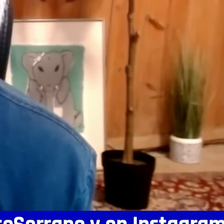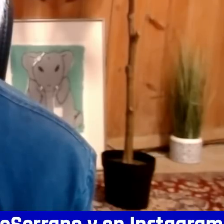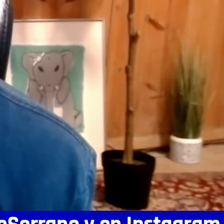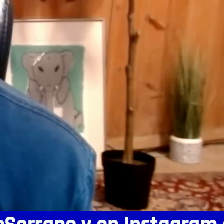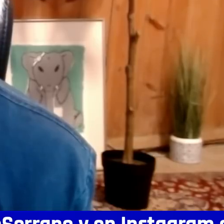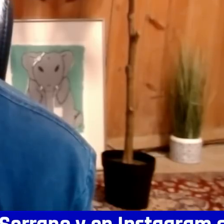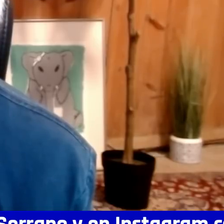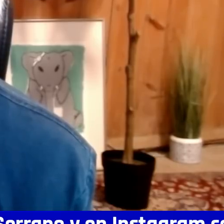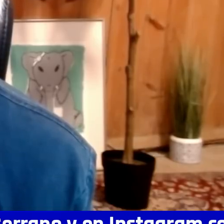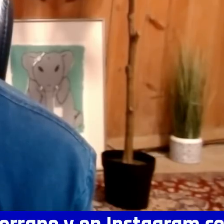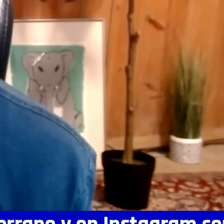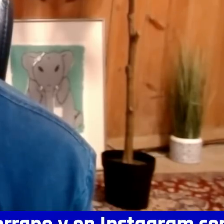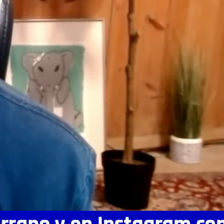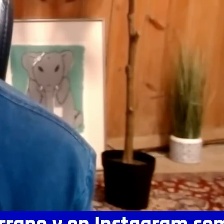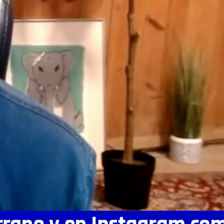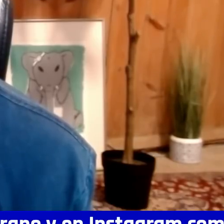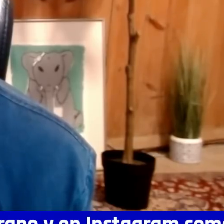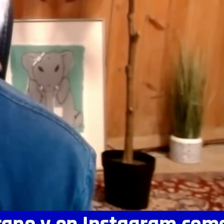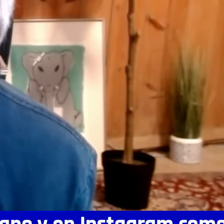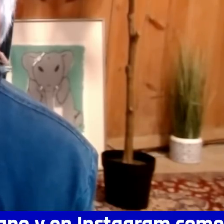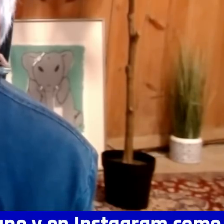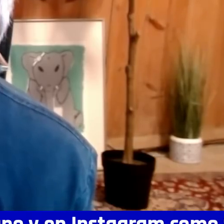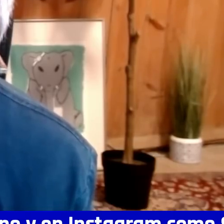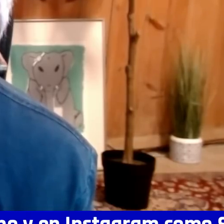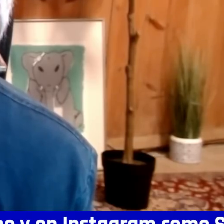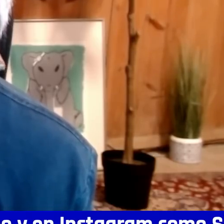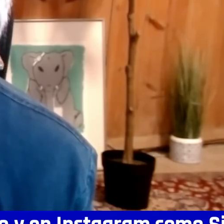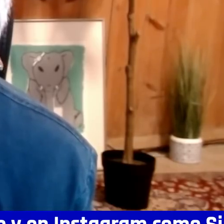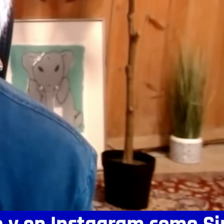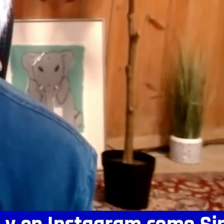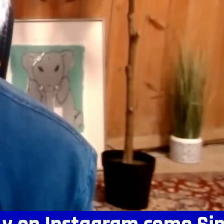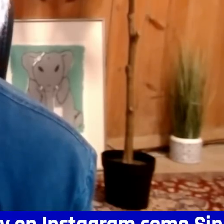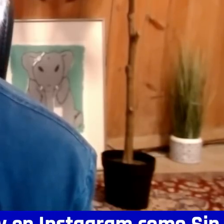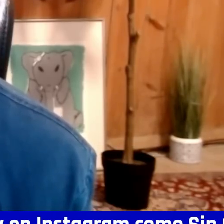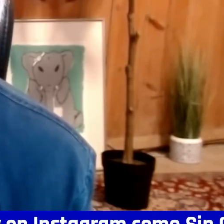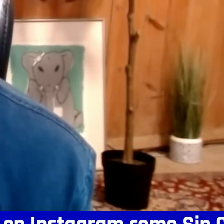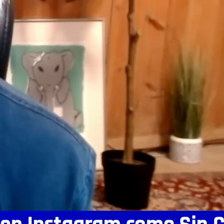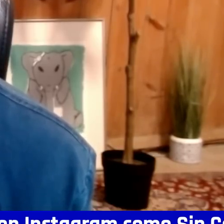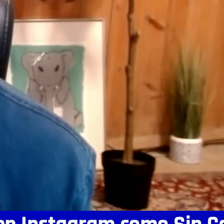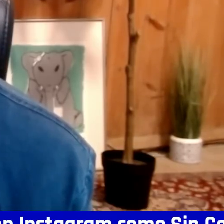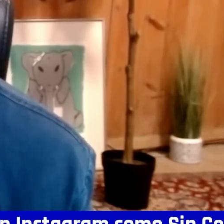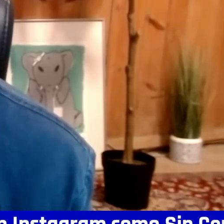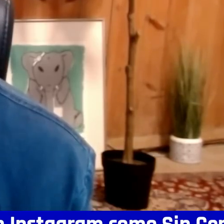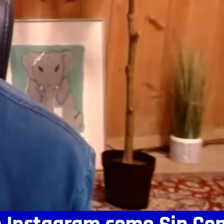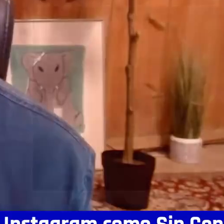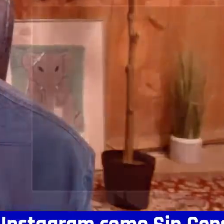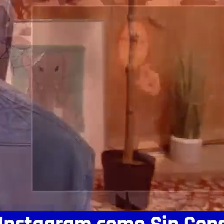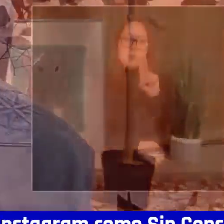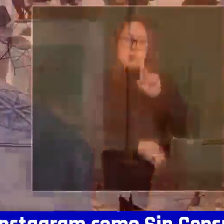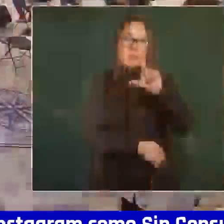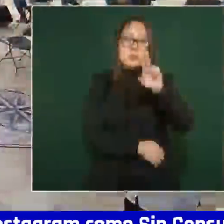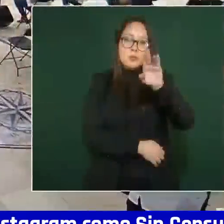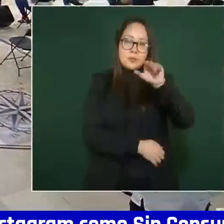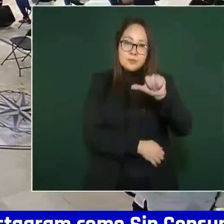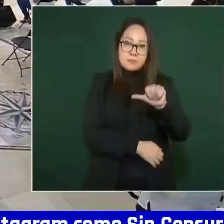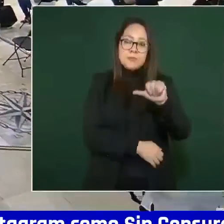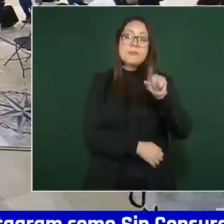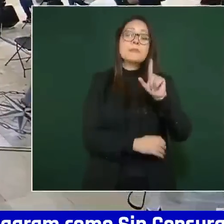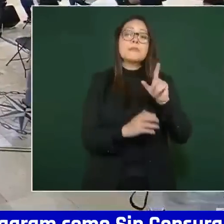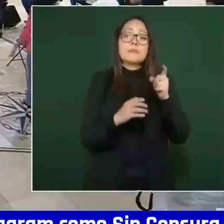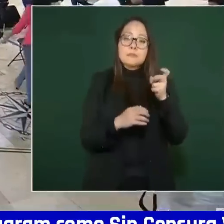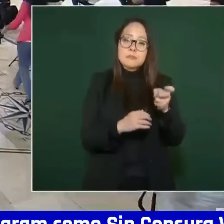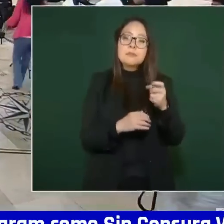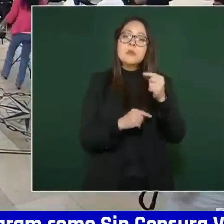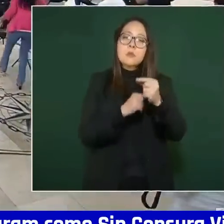feria cultural de la capital del estado de Jalisco se ha convertido, como dice el presidente de México, en un foro del conservadurismo para hablar mal, con mentiras y